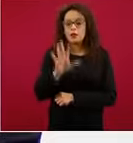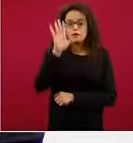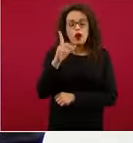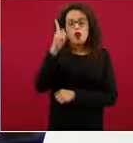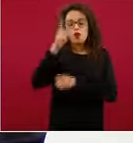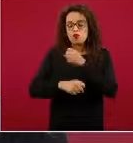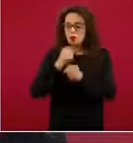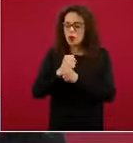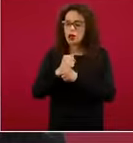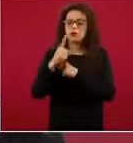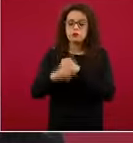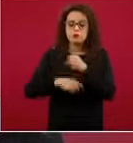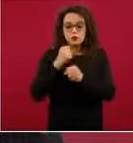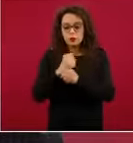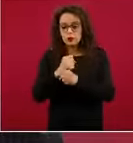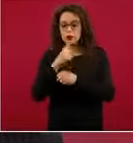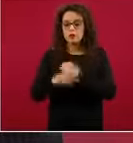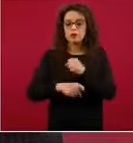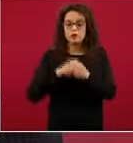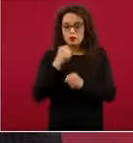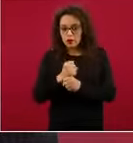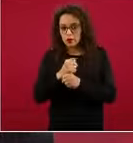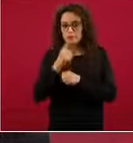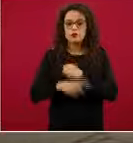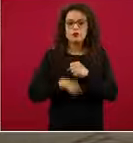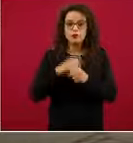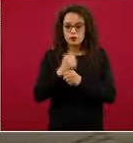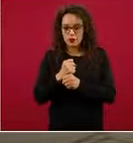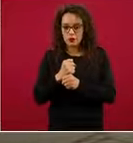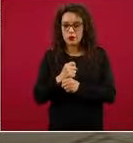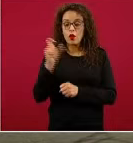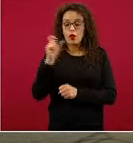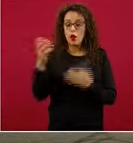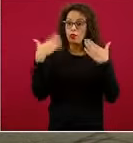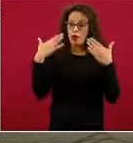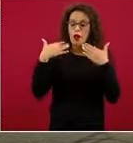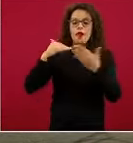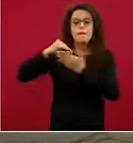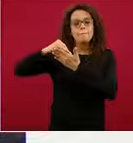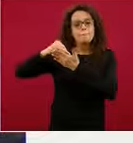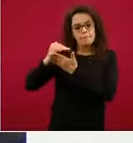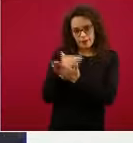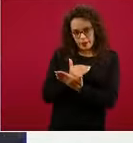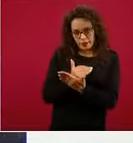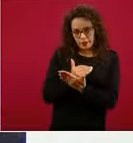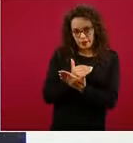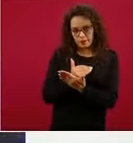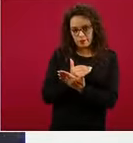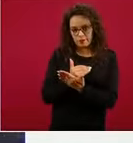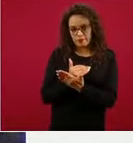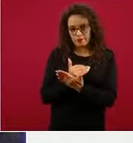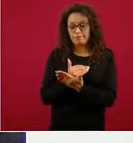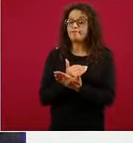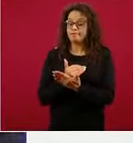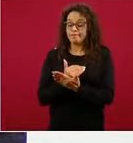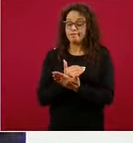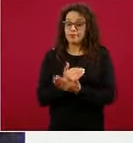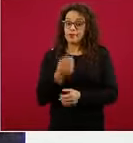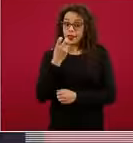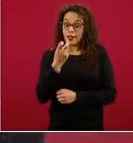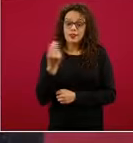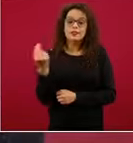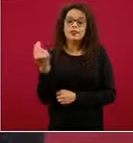con aumentos en la temporada fría, disminuciones en la temporada de calor. Entonces, hay que incorporar a